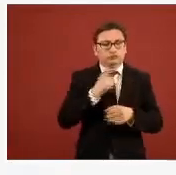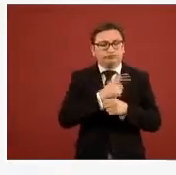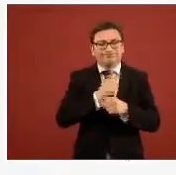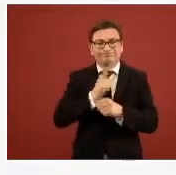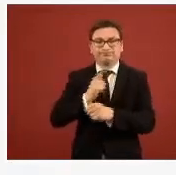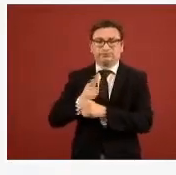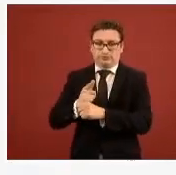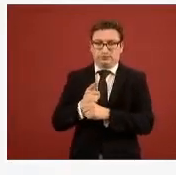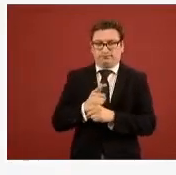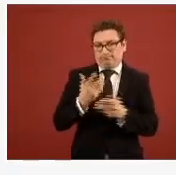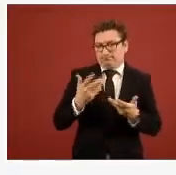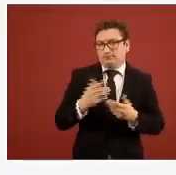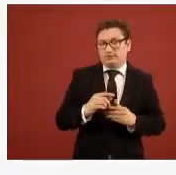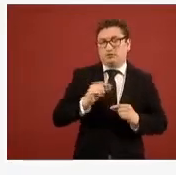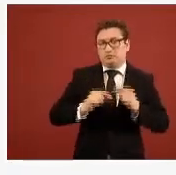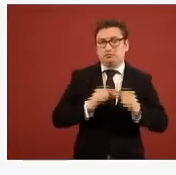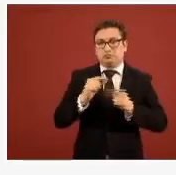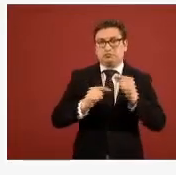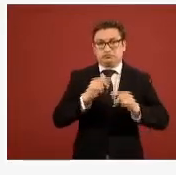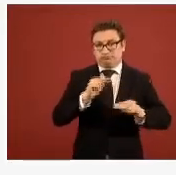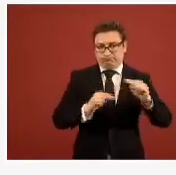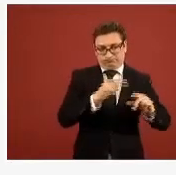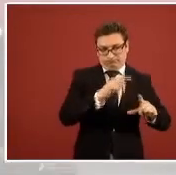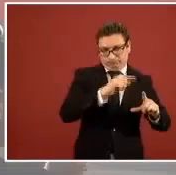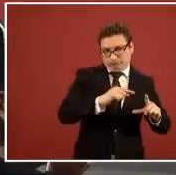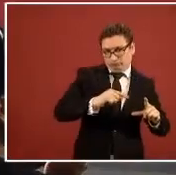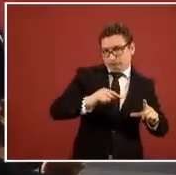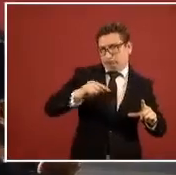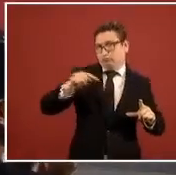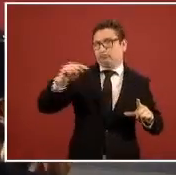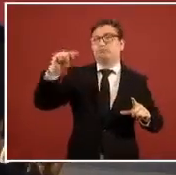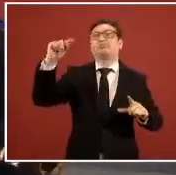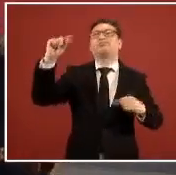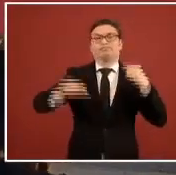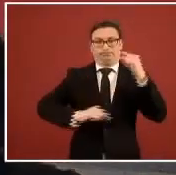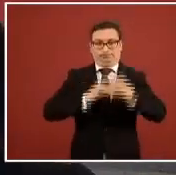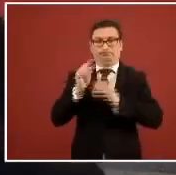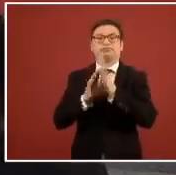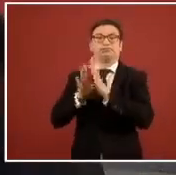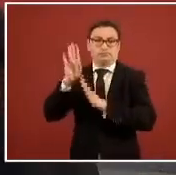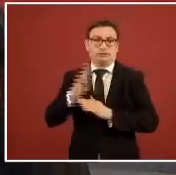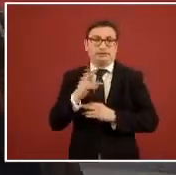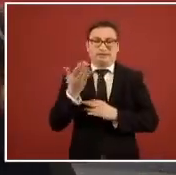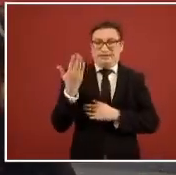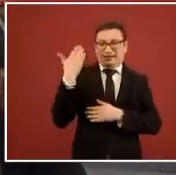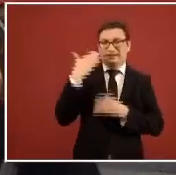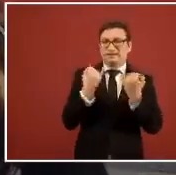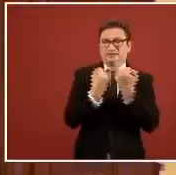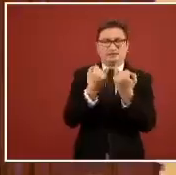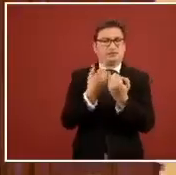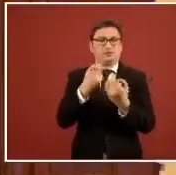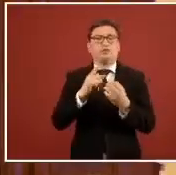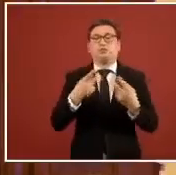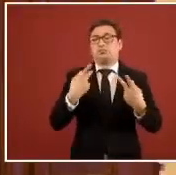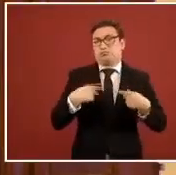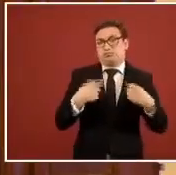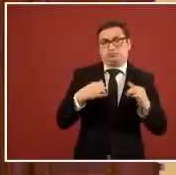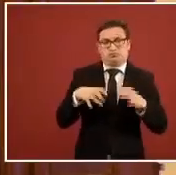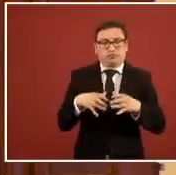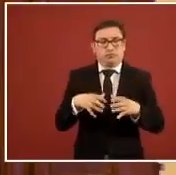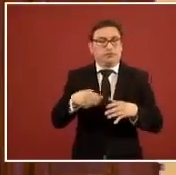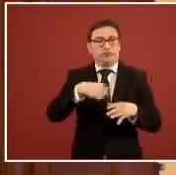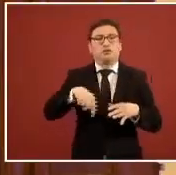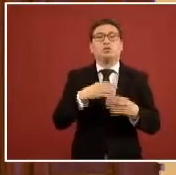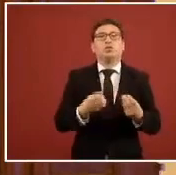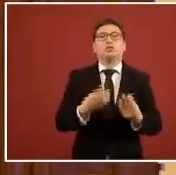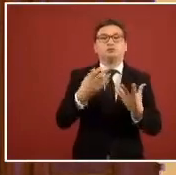casos ha tenido esta presentación ascendente, como lo habíamos visto también en los casos acumulados. Aquí es